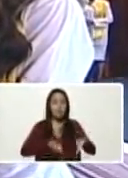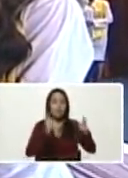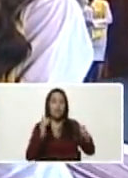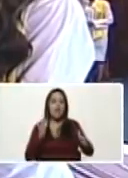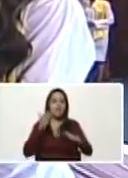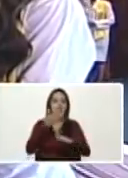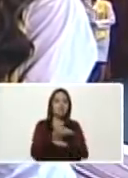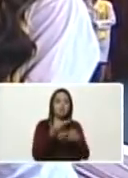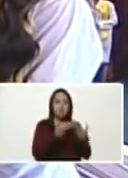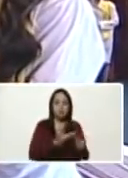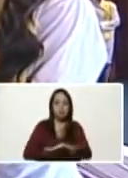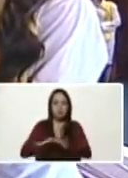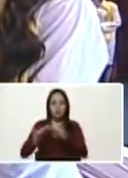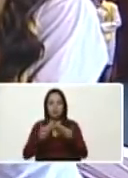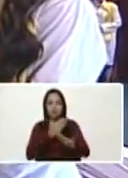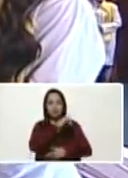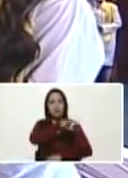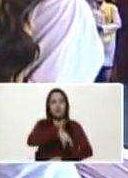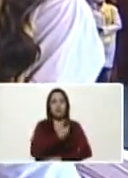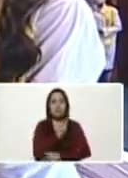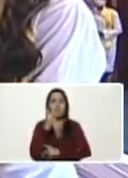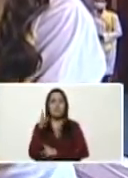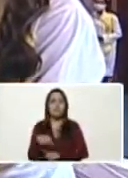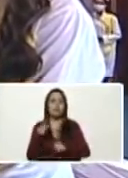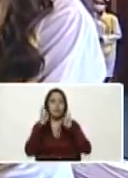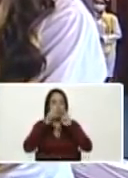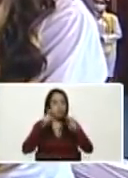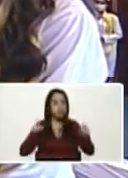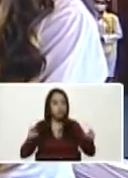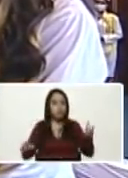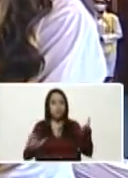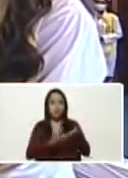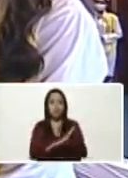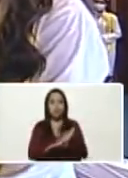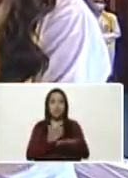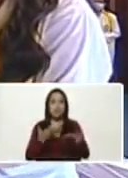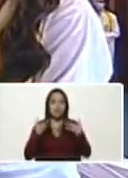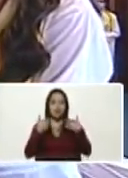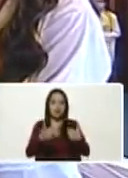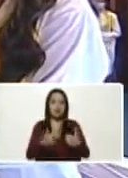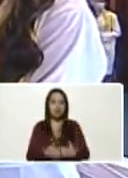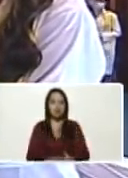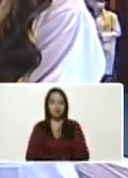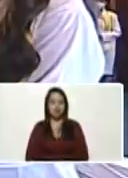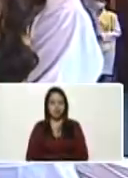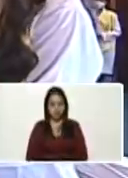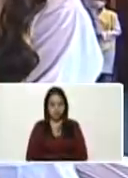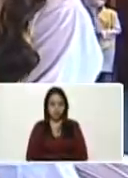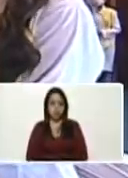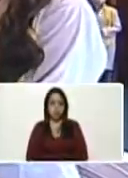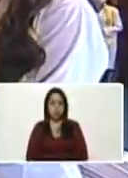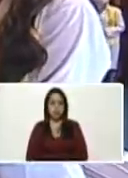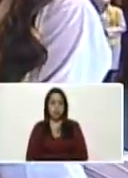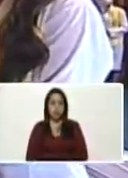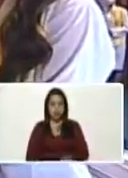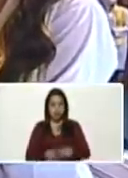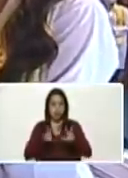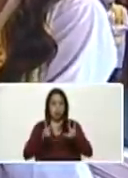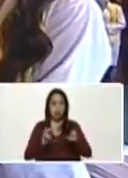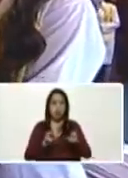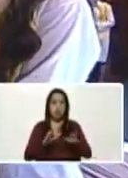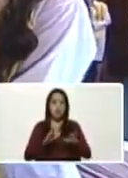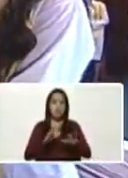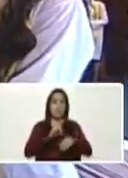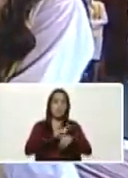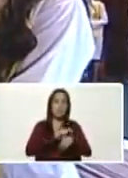educación universitaria y a la formación en el sector de la salud, los nuevos médicos de la República